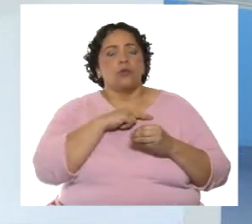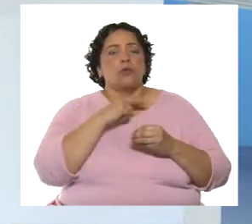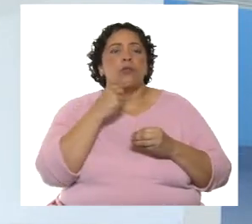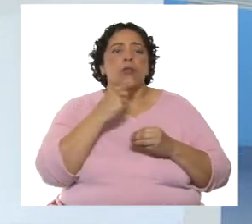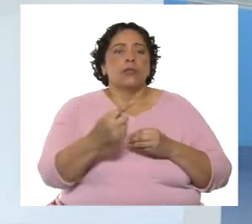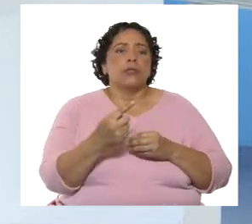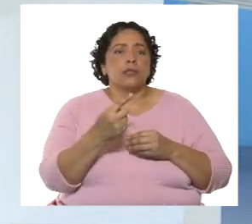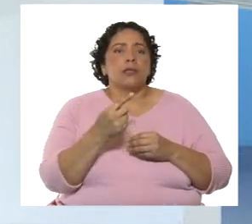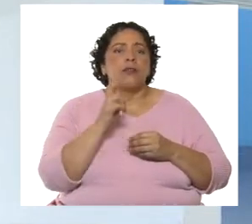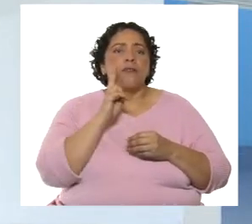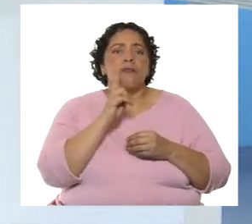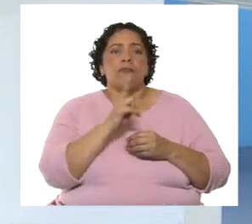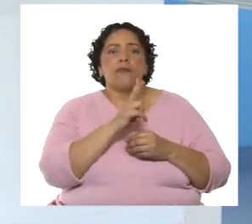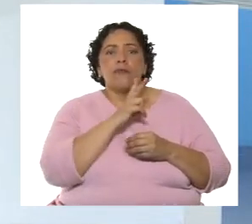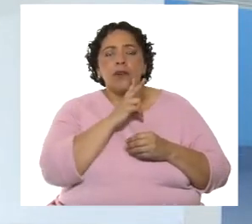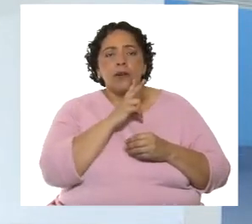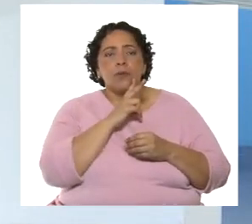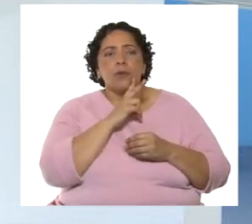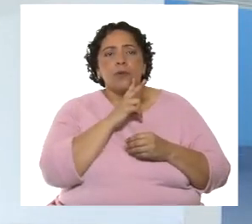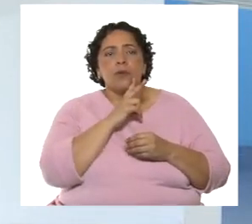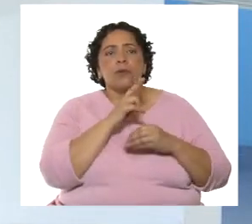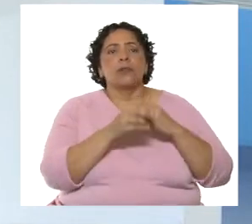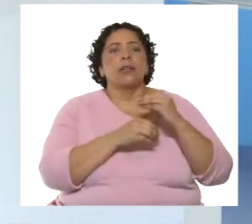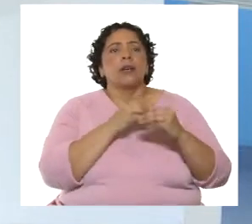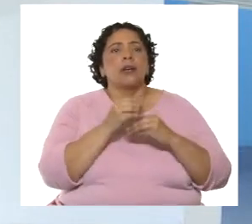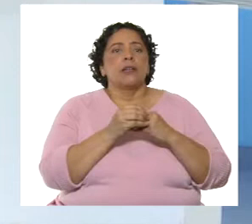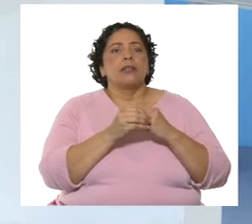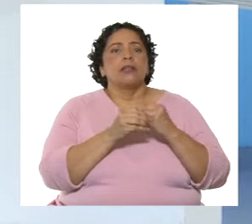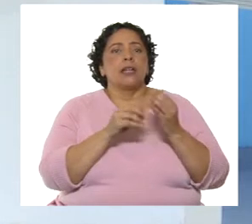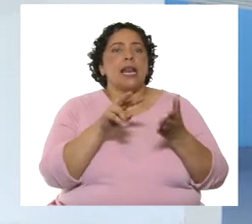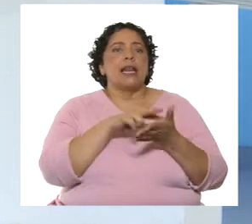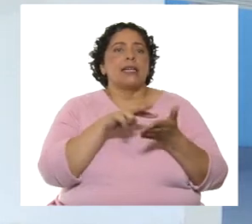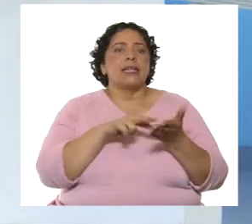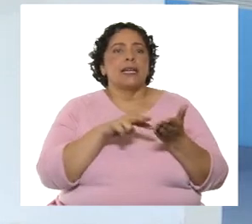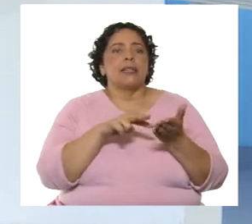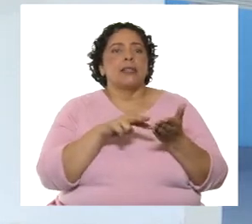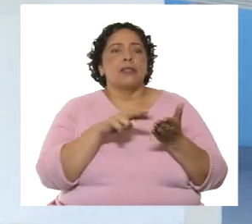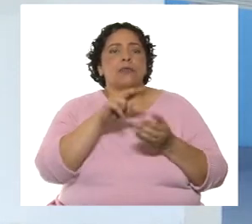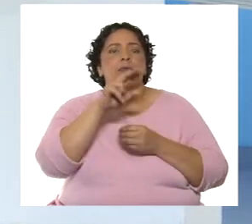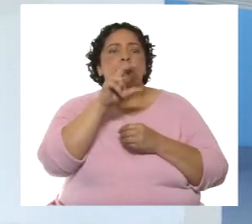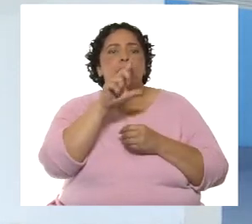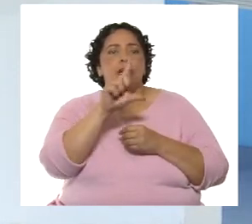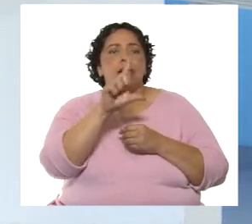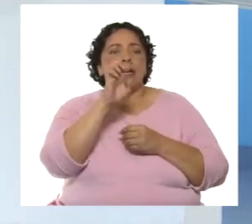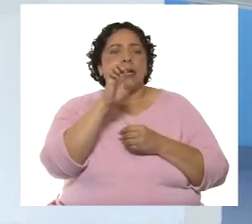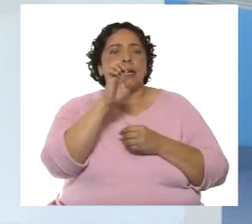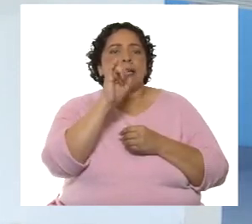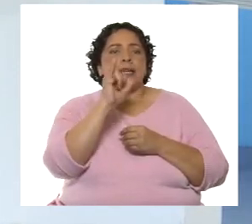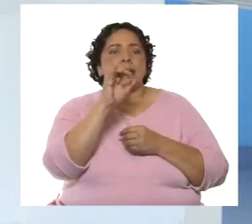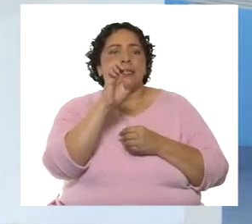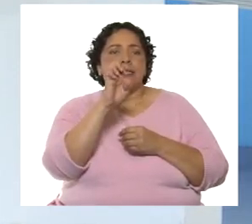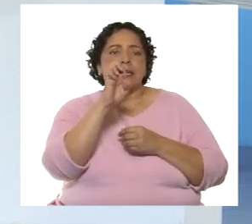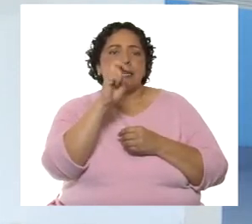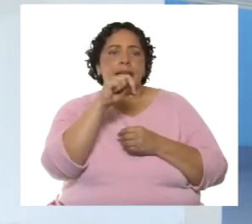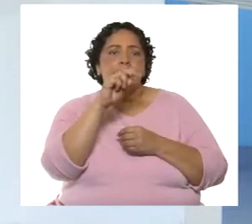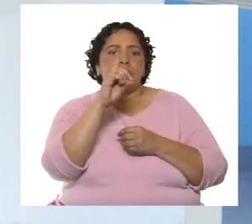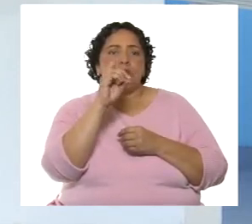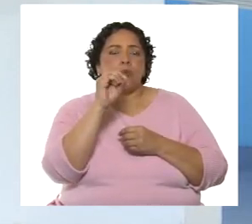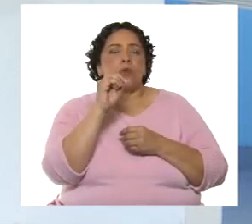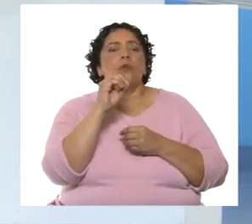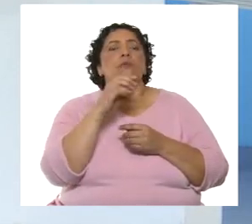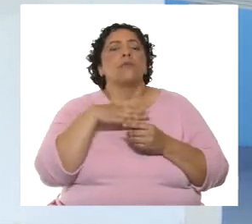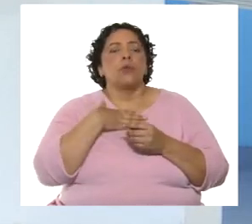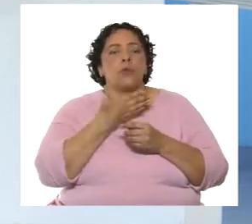podríamos decir que el verbo está conjugado, porque estamos hablando de leyendo, escribiendo, hablando. Pero podemos